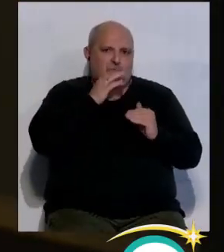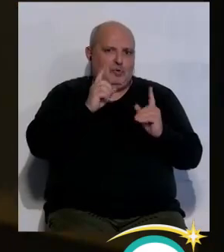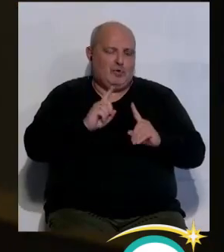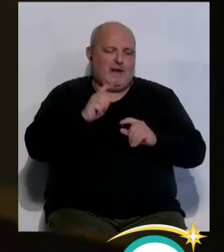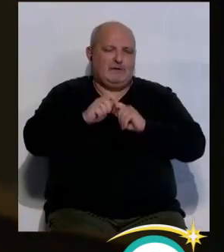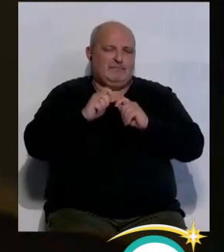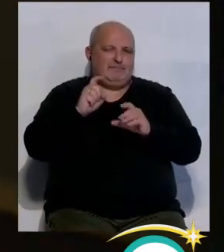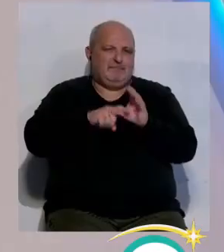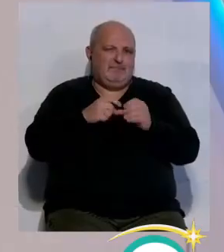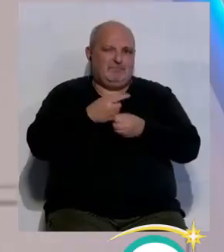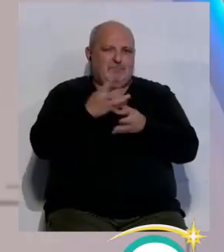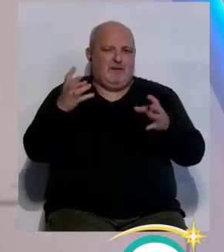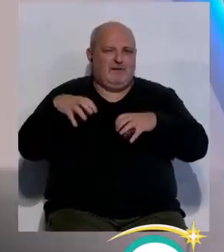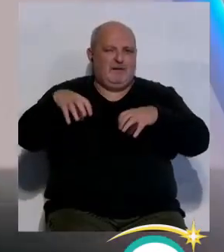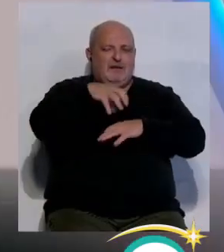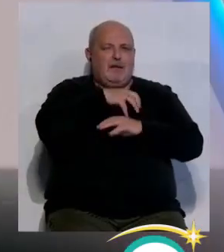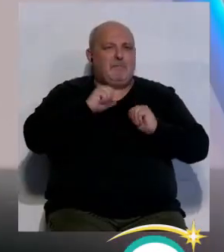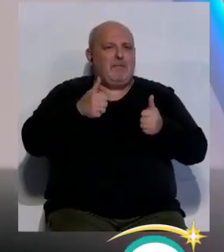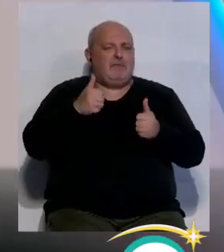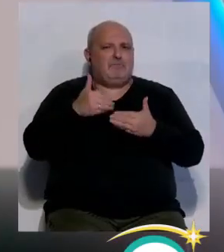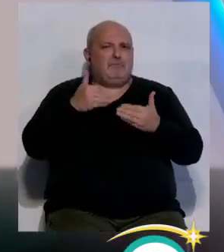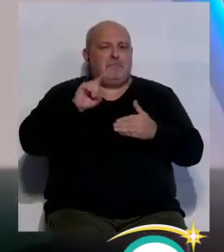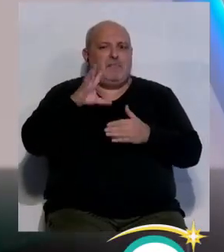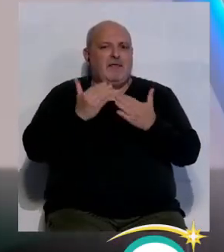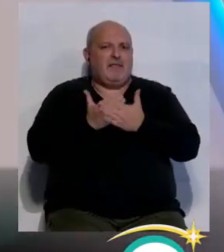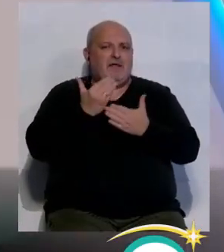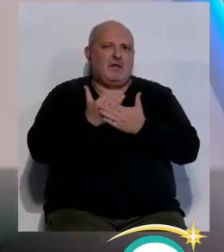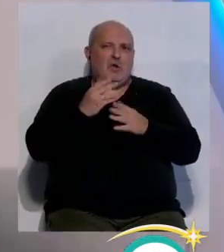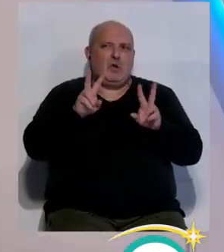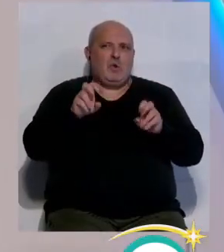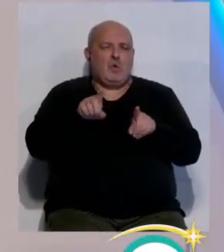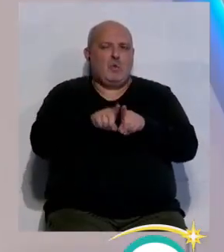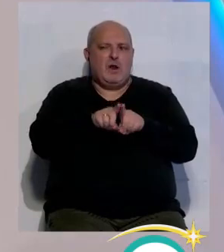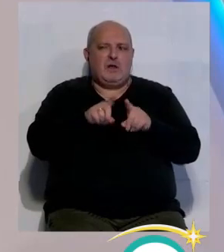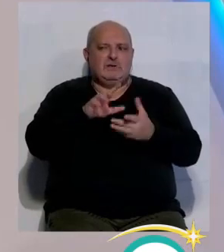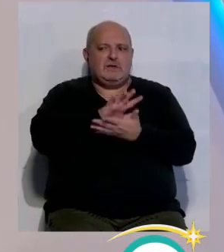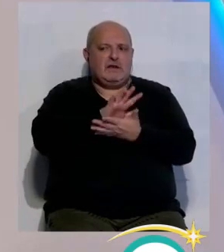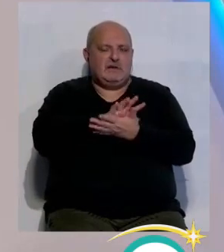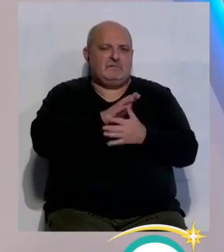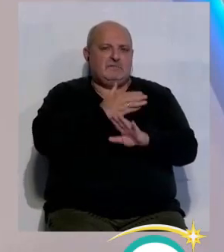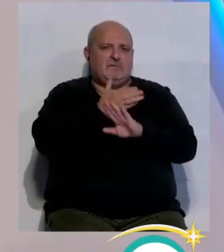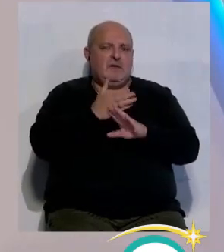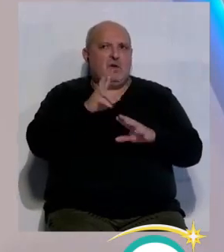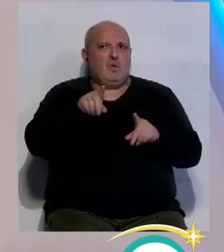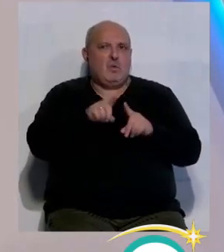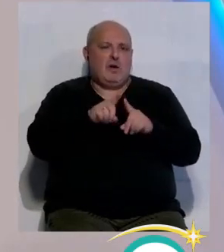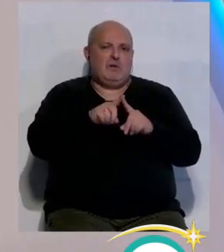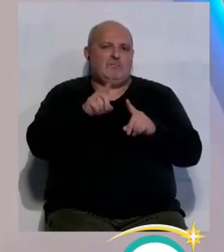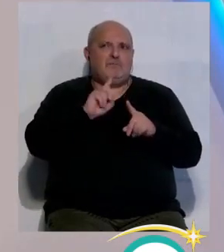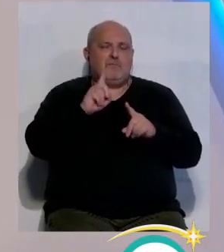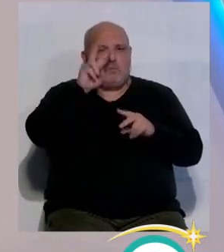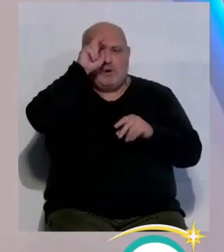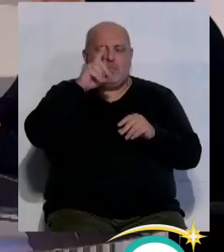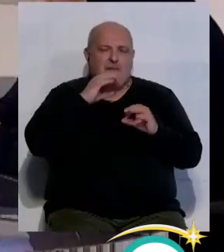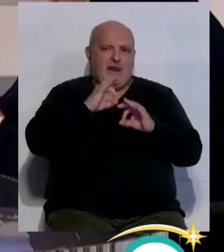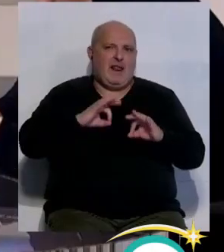comercios asociados. Pues la verdad que empezó la primera quincena un poquito así muy tranquila, o sea, la verdad un poco así, no preocupante,